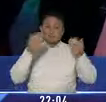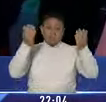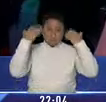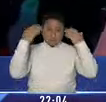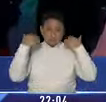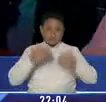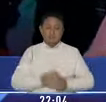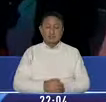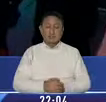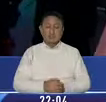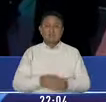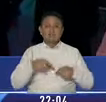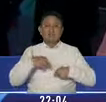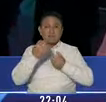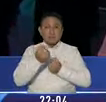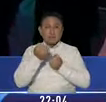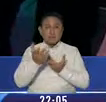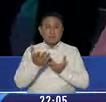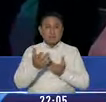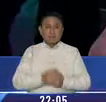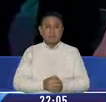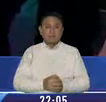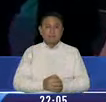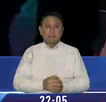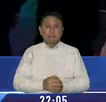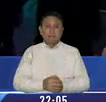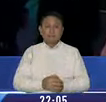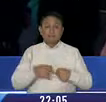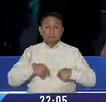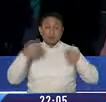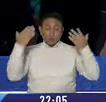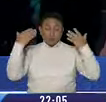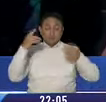Guayaquil. Esto es lo que podemos informar hasta esta hora desde Guayaquil. Quito, ustedes tienen